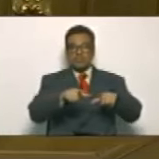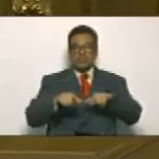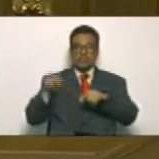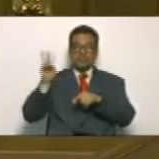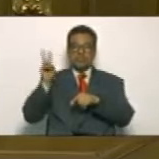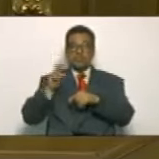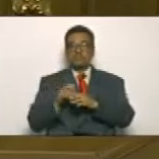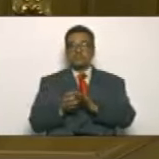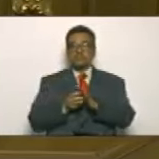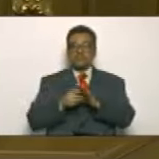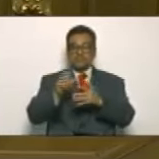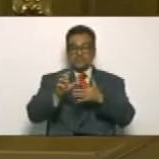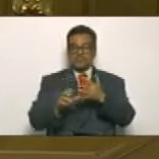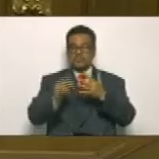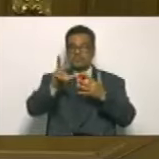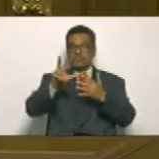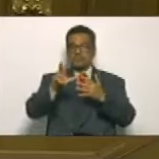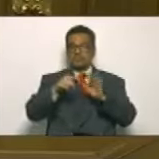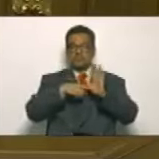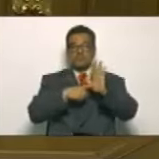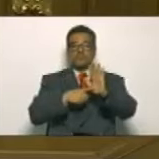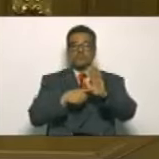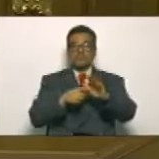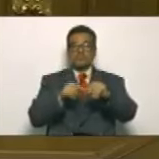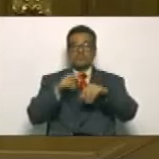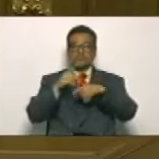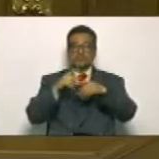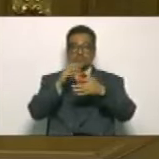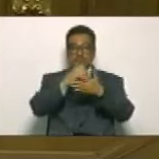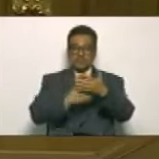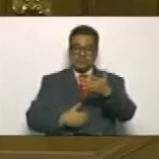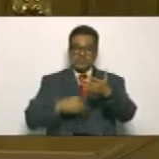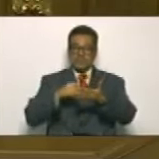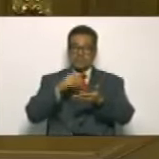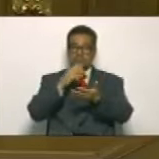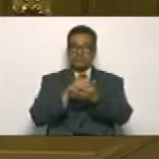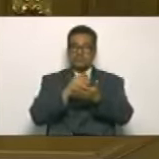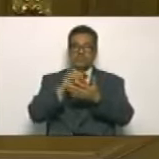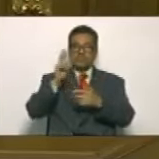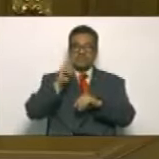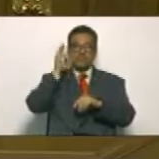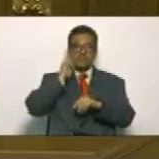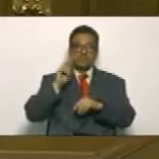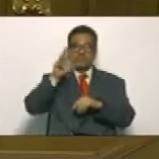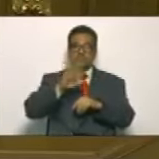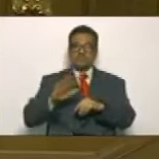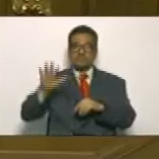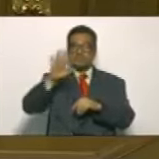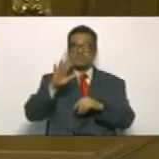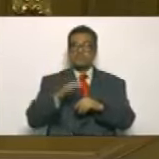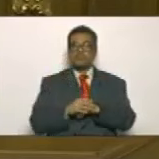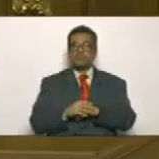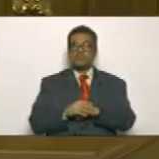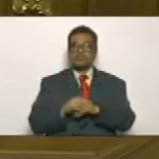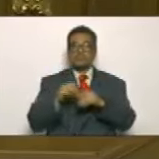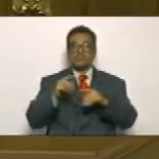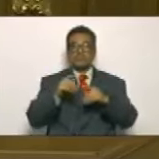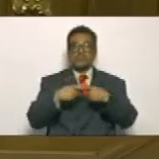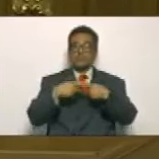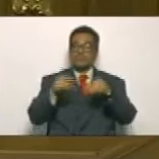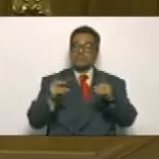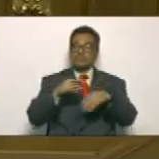país. Tercero, publicar el presente acuerdo en la Gaceta Oficial de la República Bolivariana de Venezuela y dar